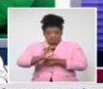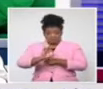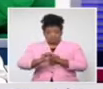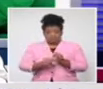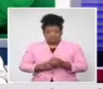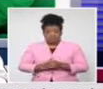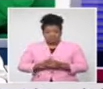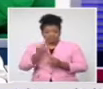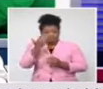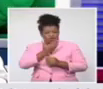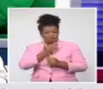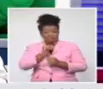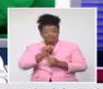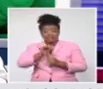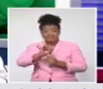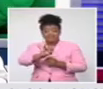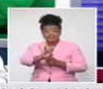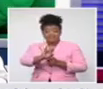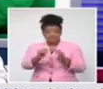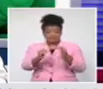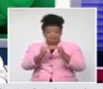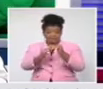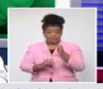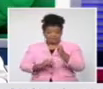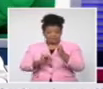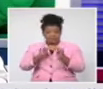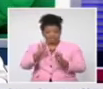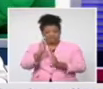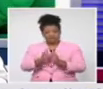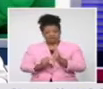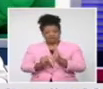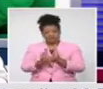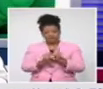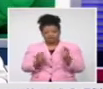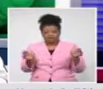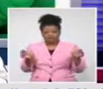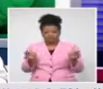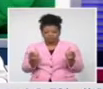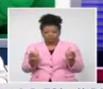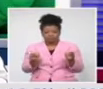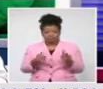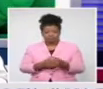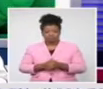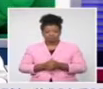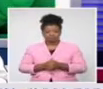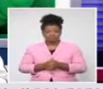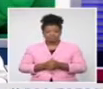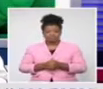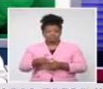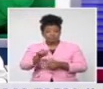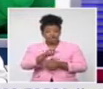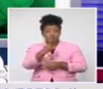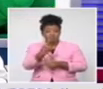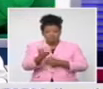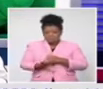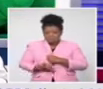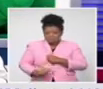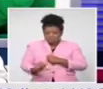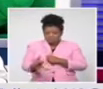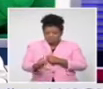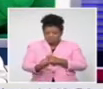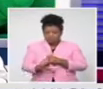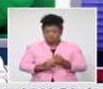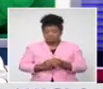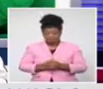7 de ellos menores de 6 meses, incluyendo un recién nacido. Me dirán si